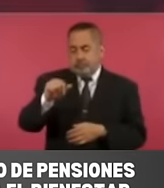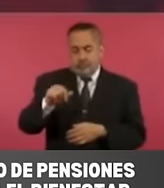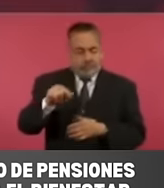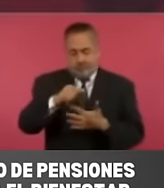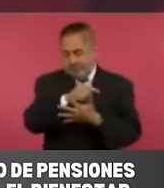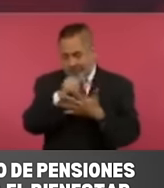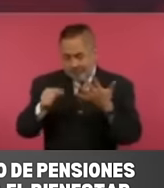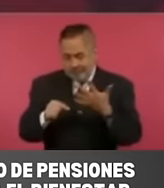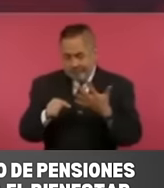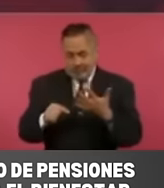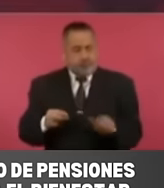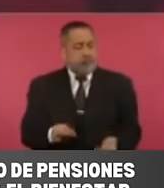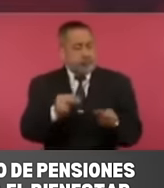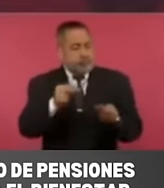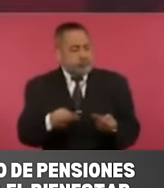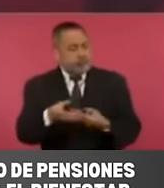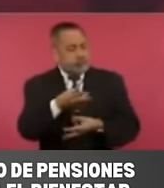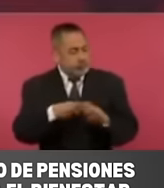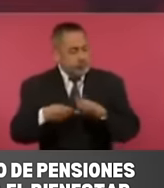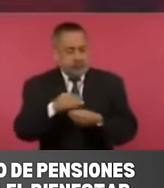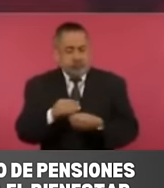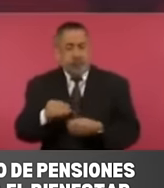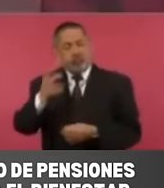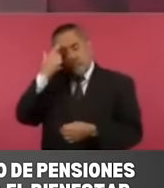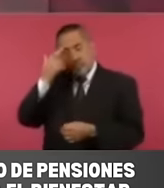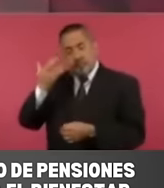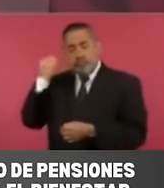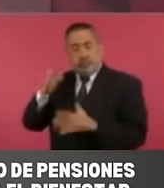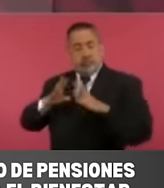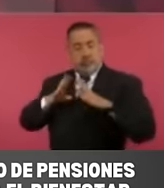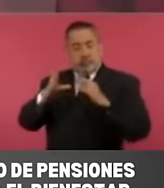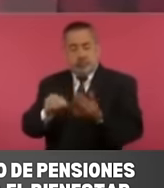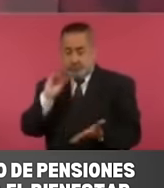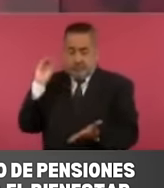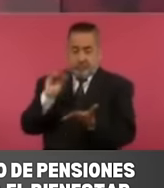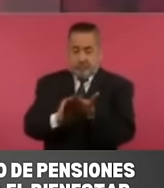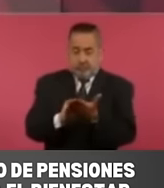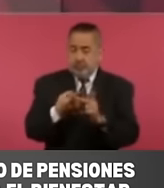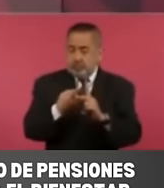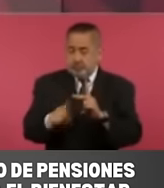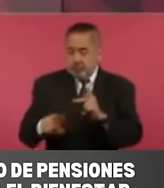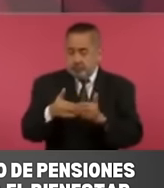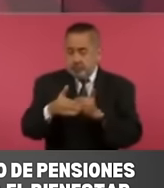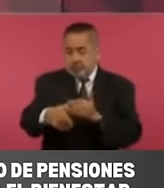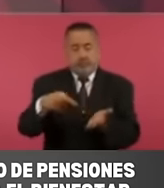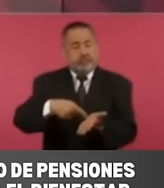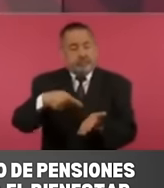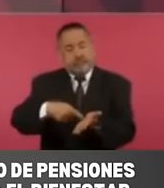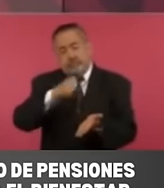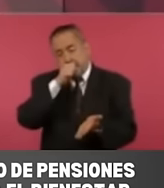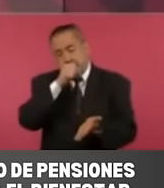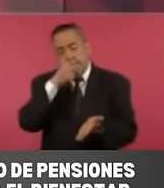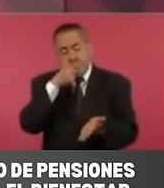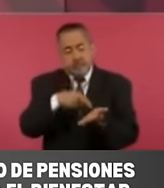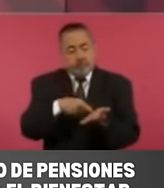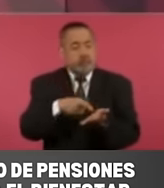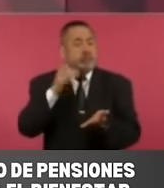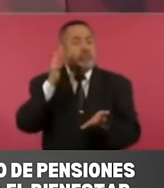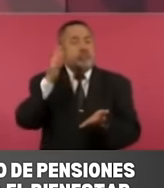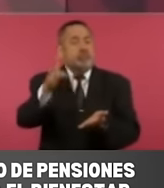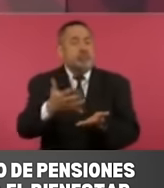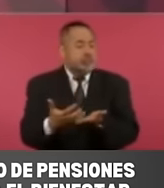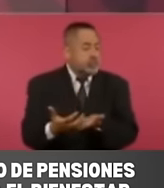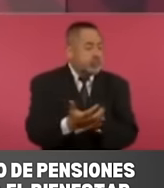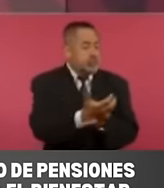todas esas empresas, cuando se constituyeron, se estableció que sus